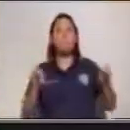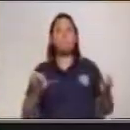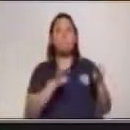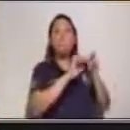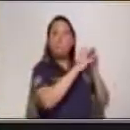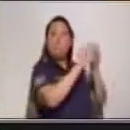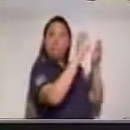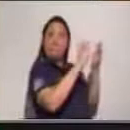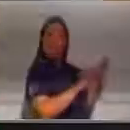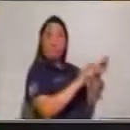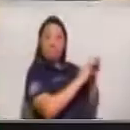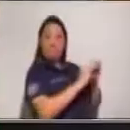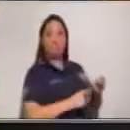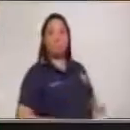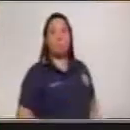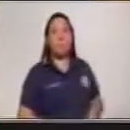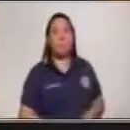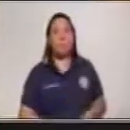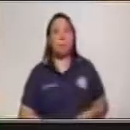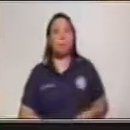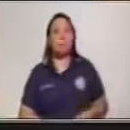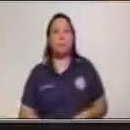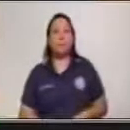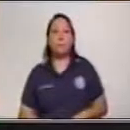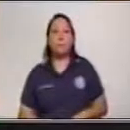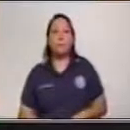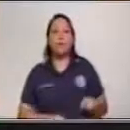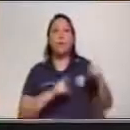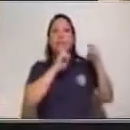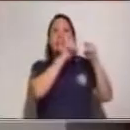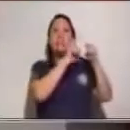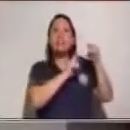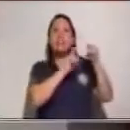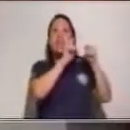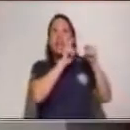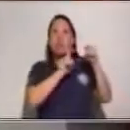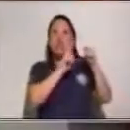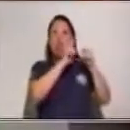y pensemos en los divisores